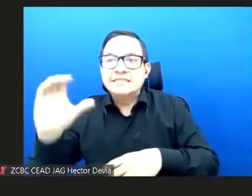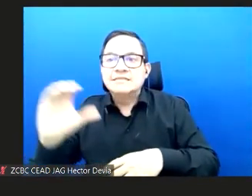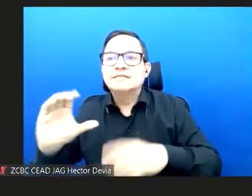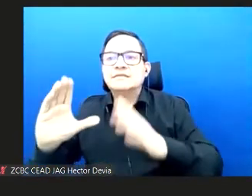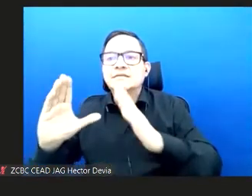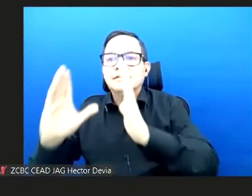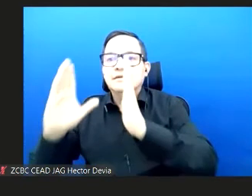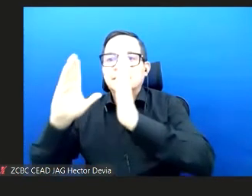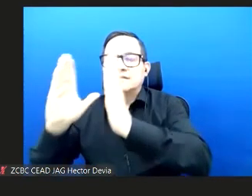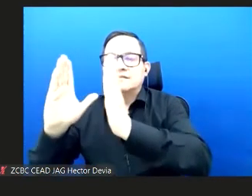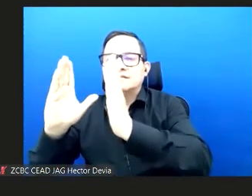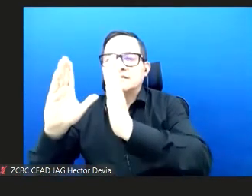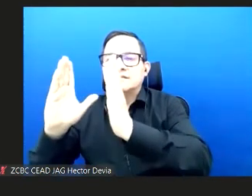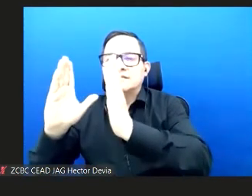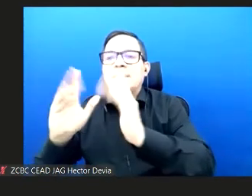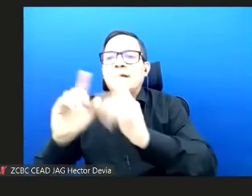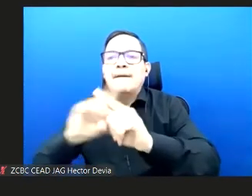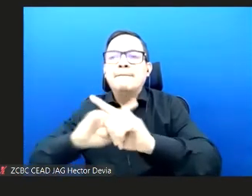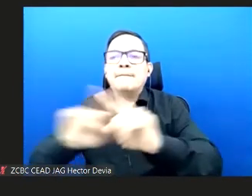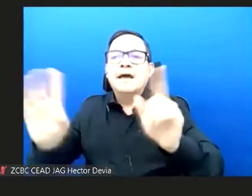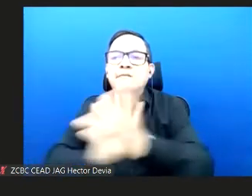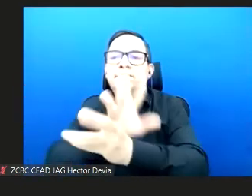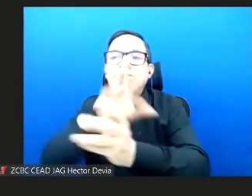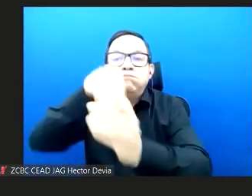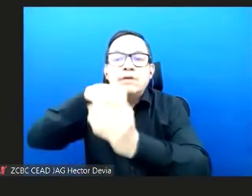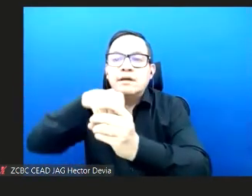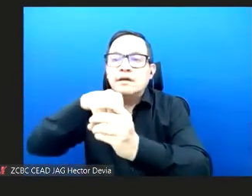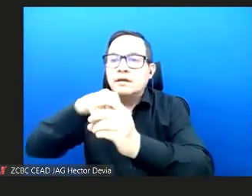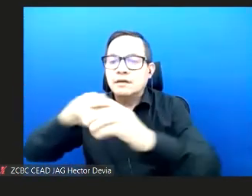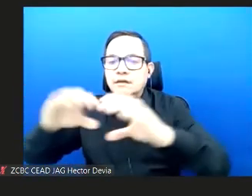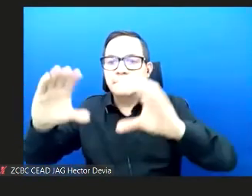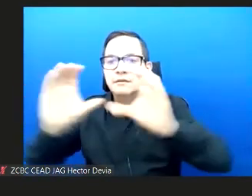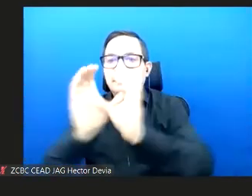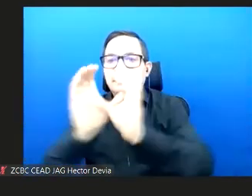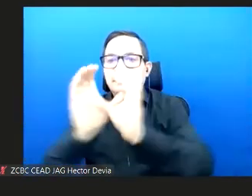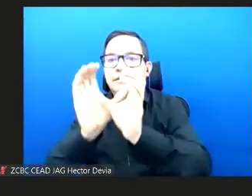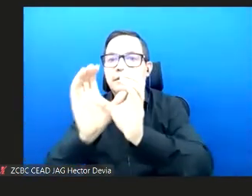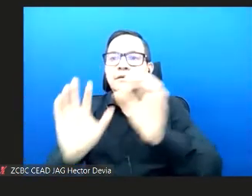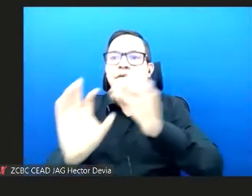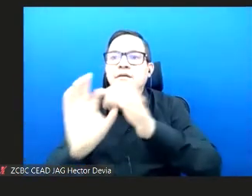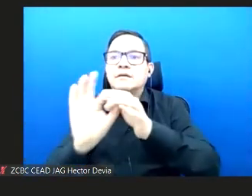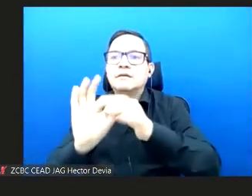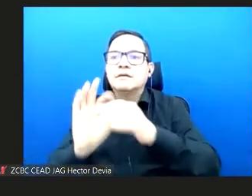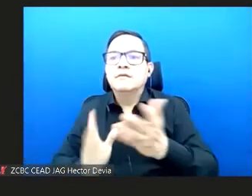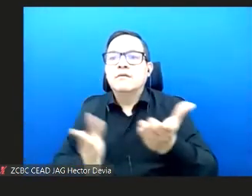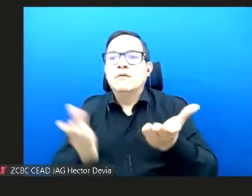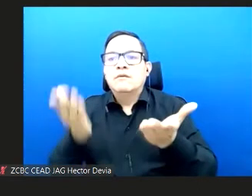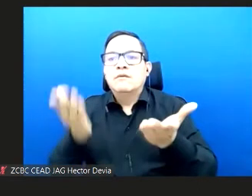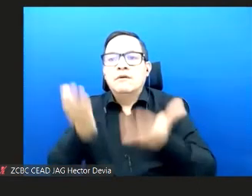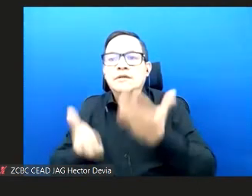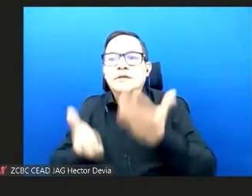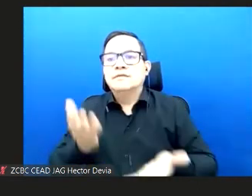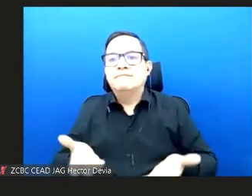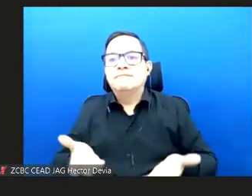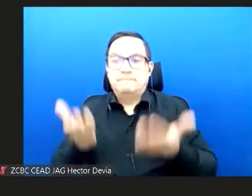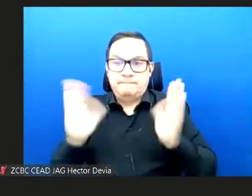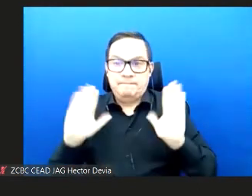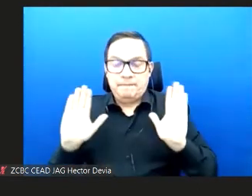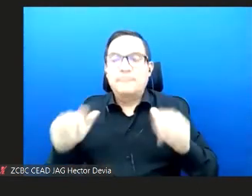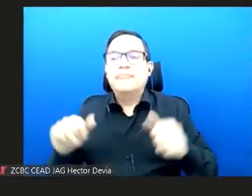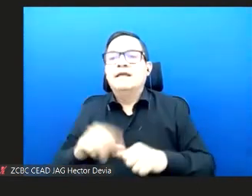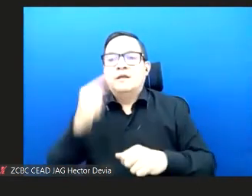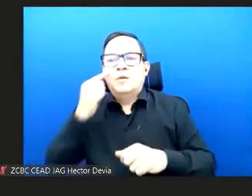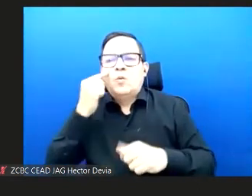Entonces, pero que no incluya la intersección entre A y B, intersección entre A y C. Ya